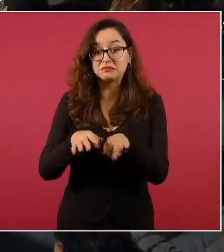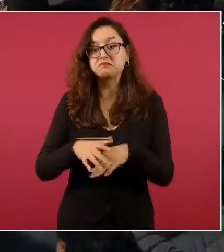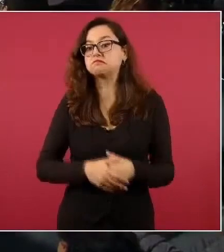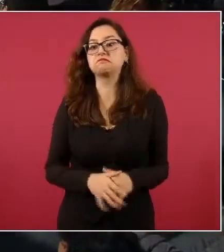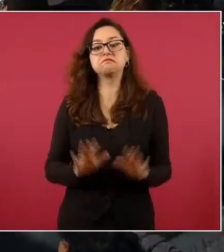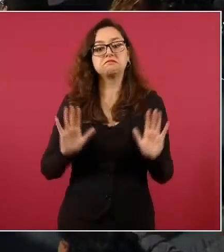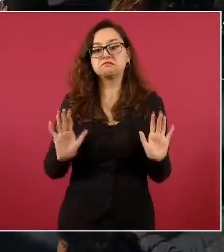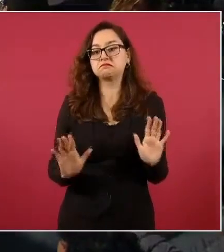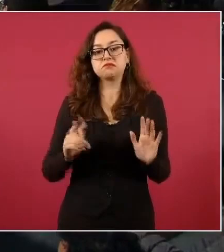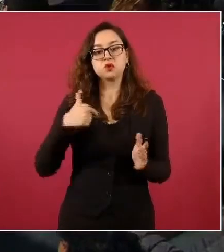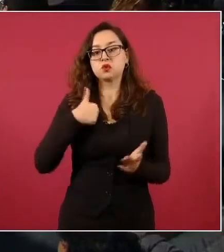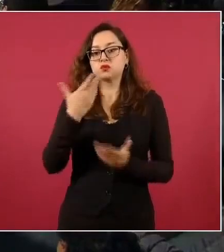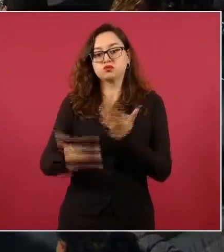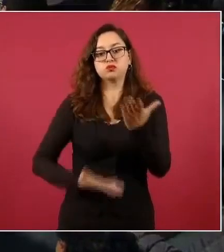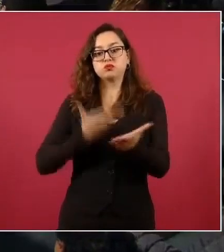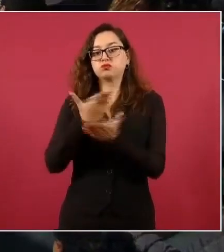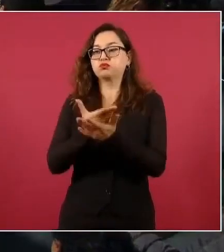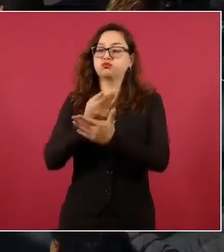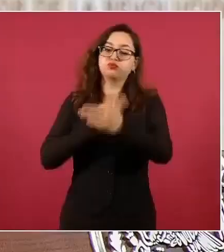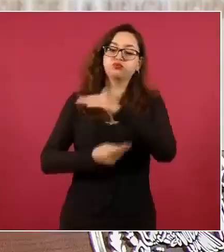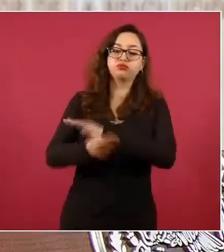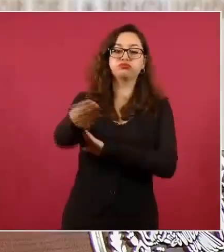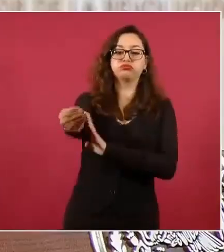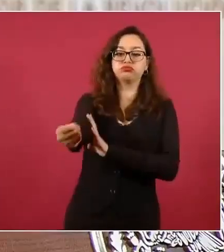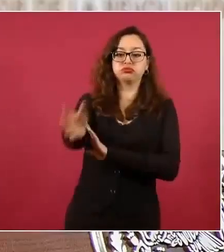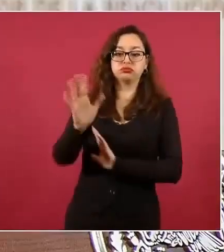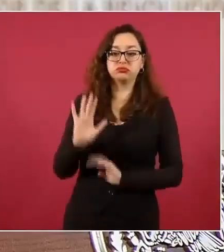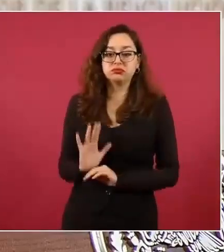Pues solo lo que signifique reformar la ley.